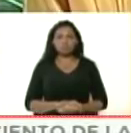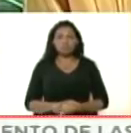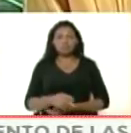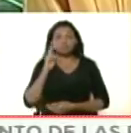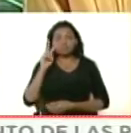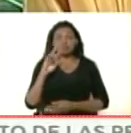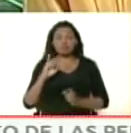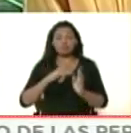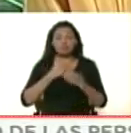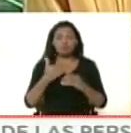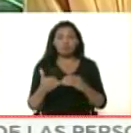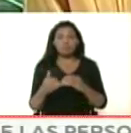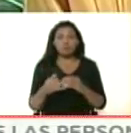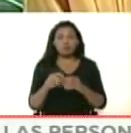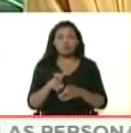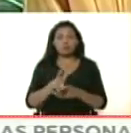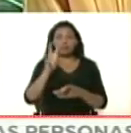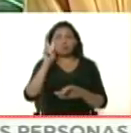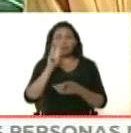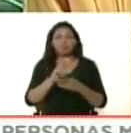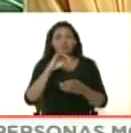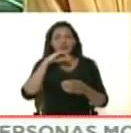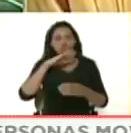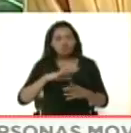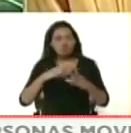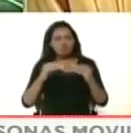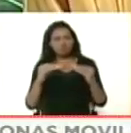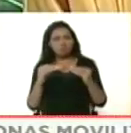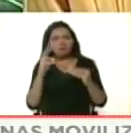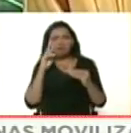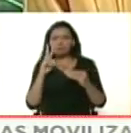un programa del caballo criollo, la historia del caballo criollo,